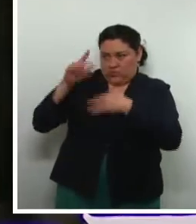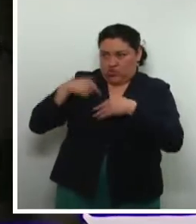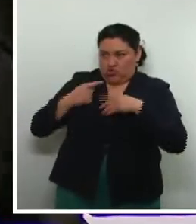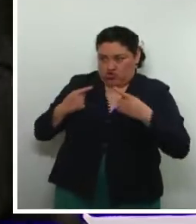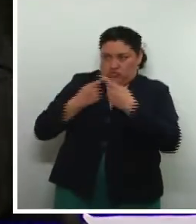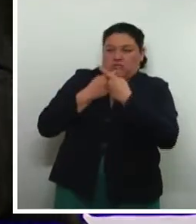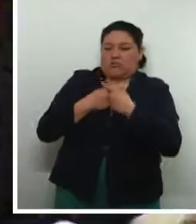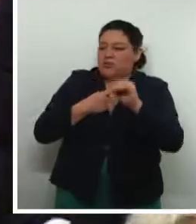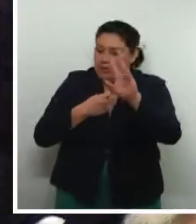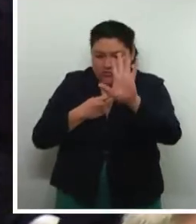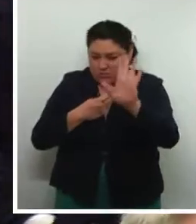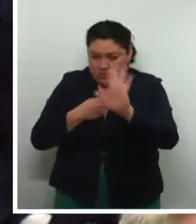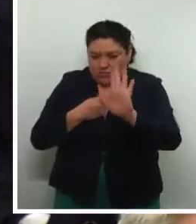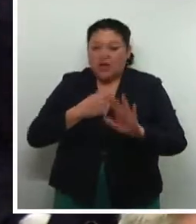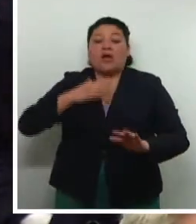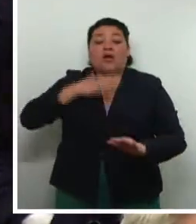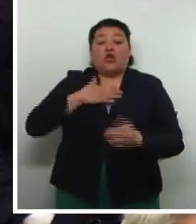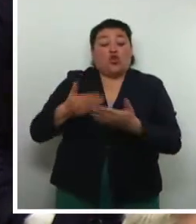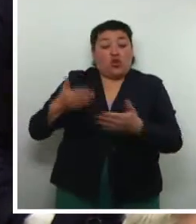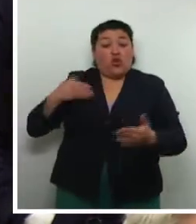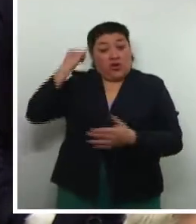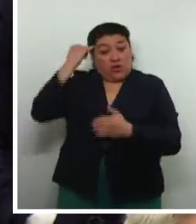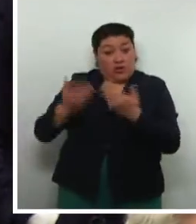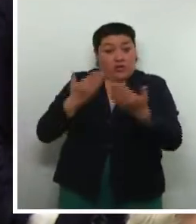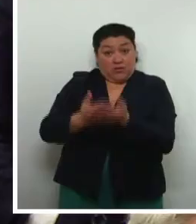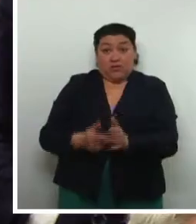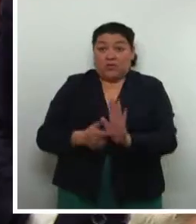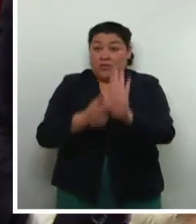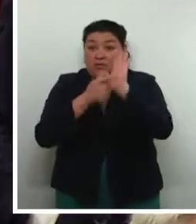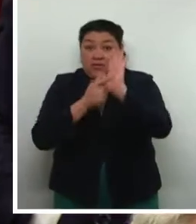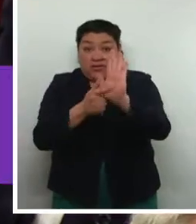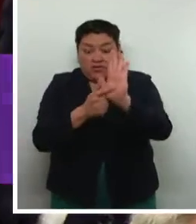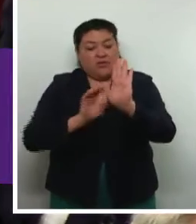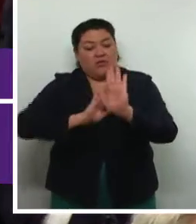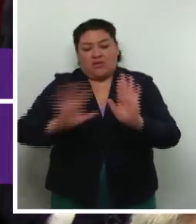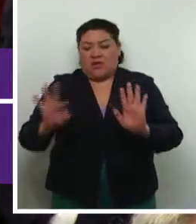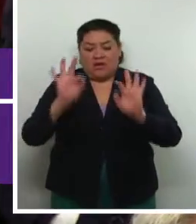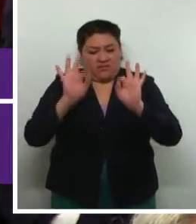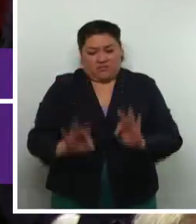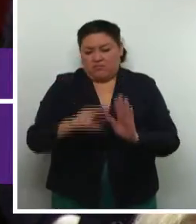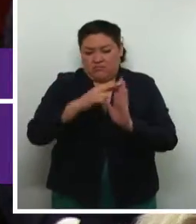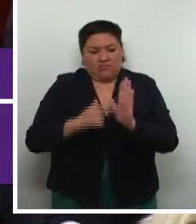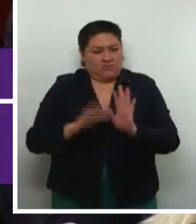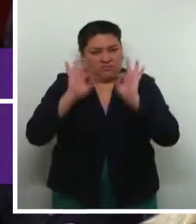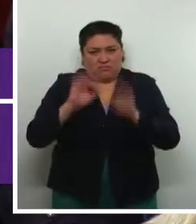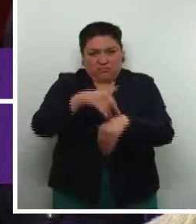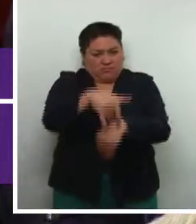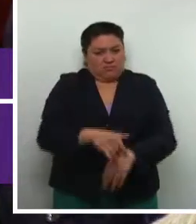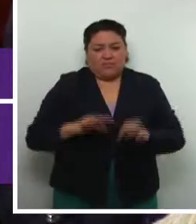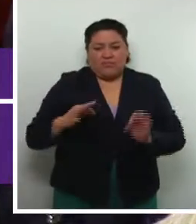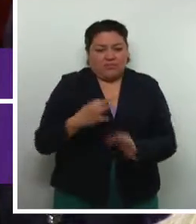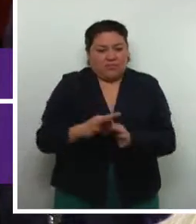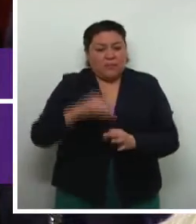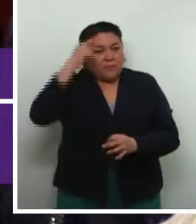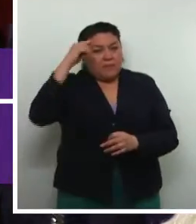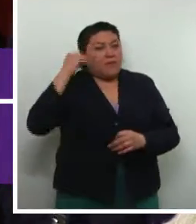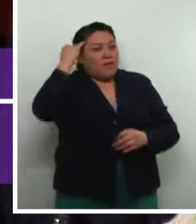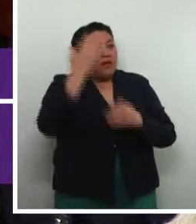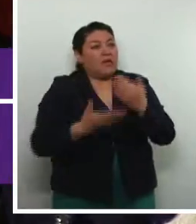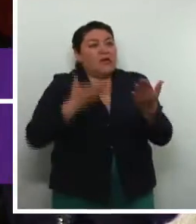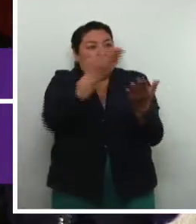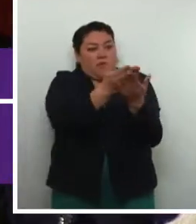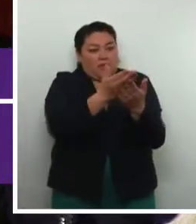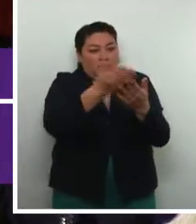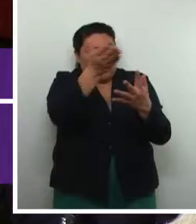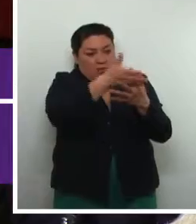porque yo presenté en tiempo y forma solicitud de reserva de esas disposiciones, con el propósito de que se apartara de la votación en lo